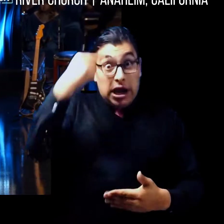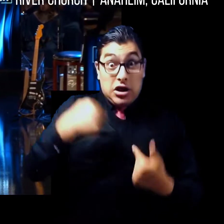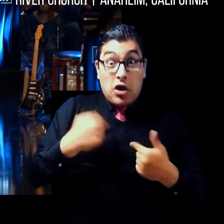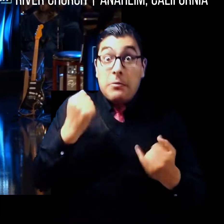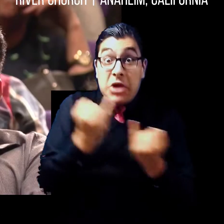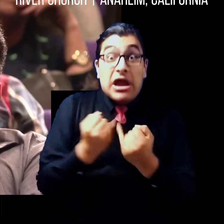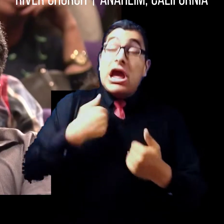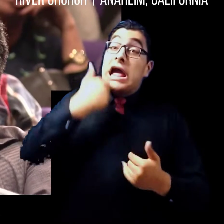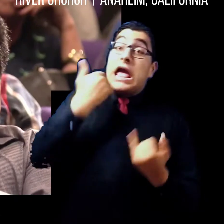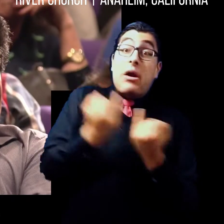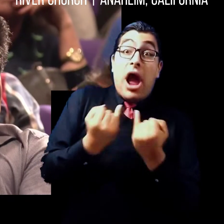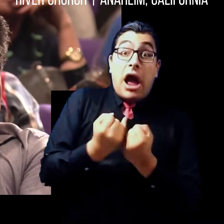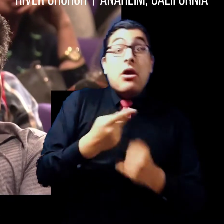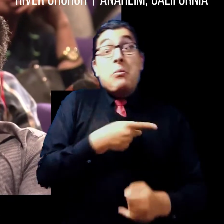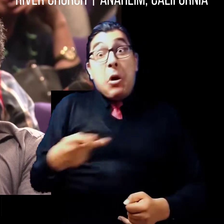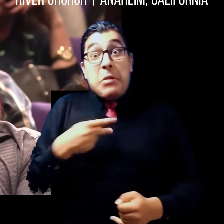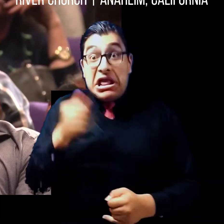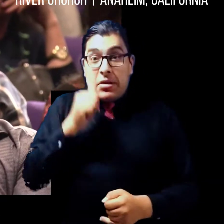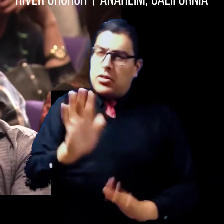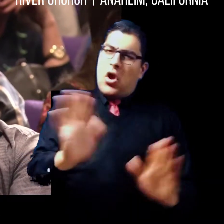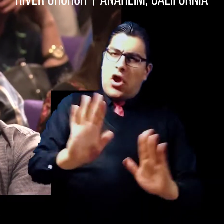pero quiero que entiendan el punto.